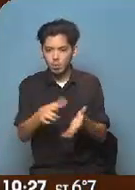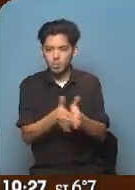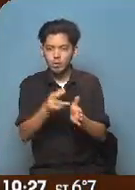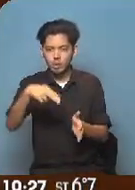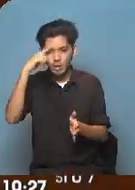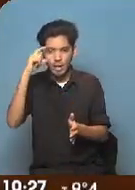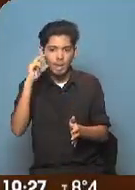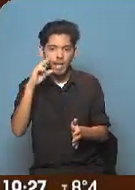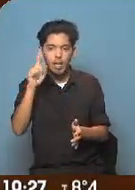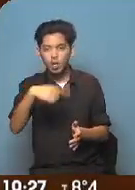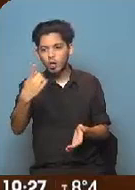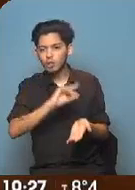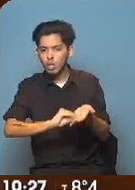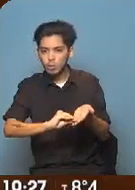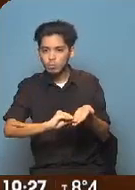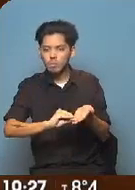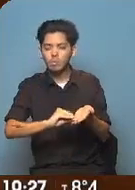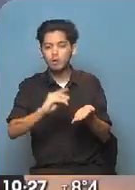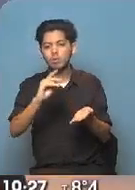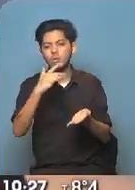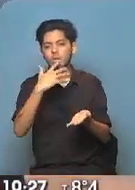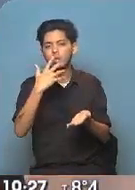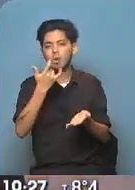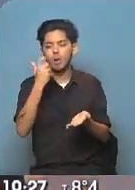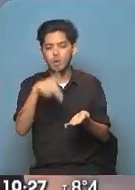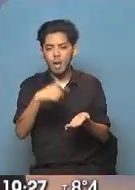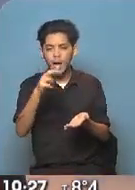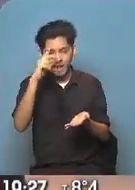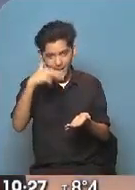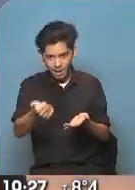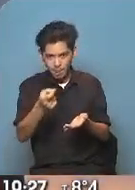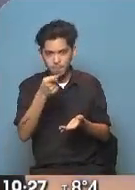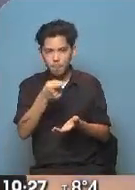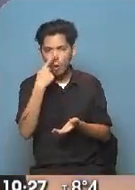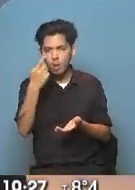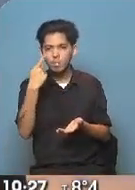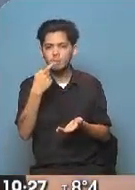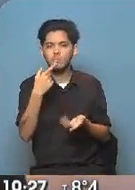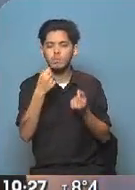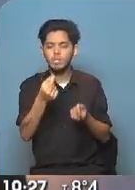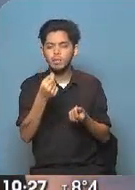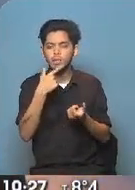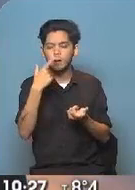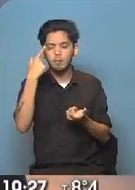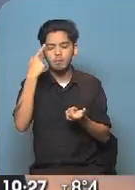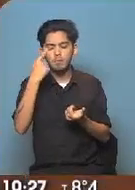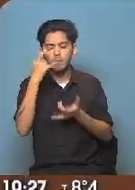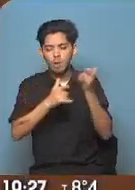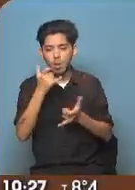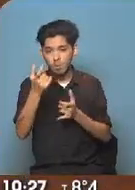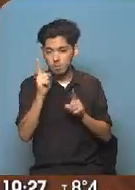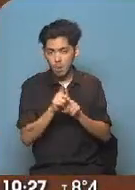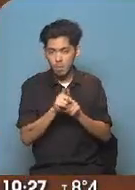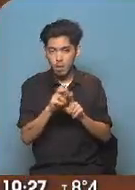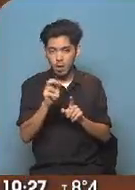diputados con horacio jaunarena qué respuesta tiene para este último testimonio que decía que él extraña que los radicales permitan esto que en